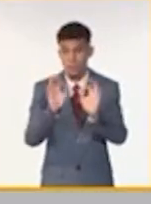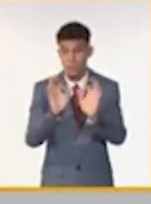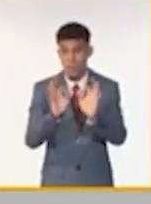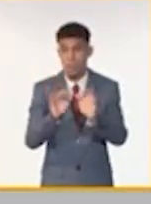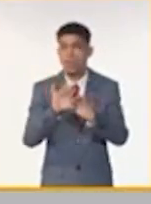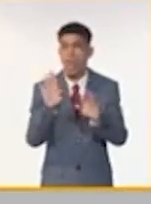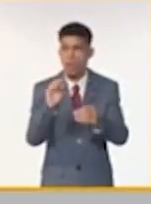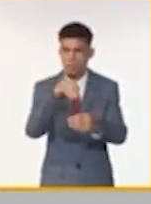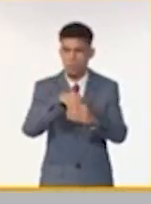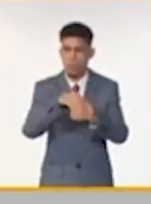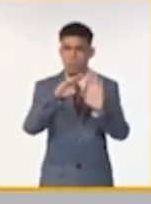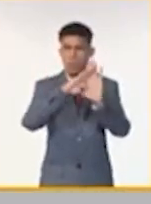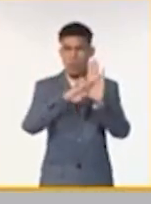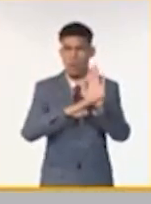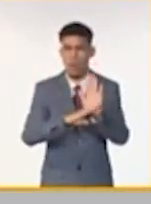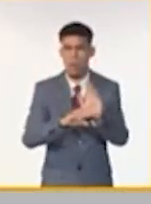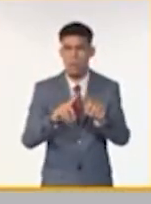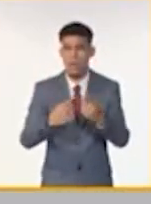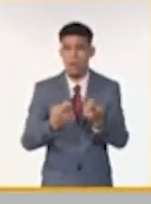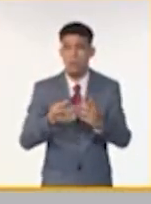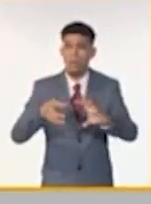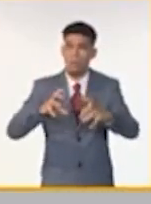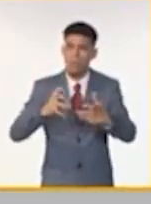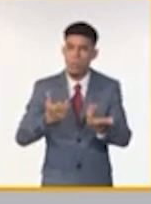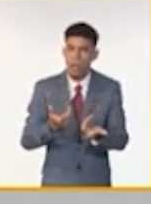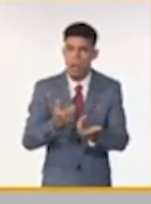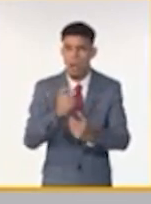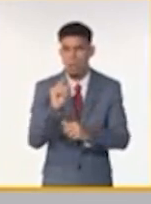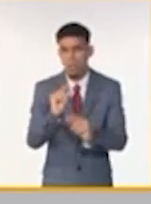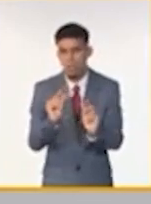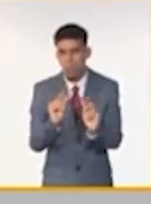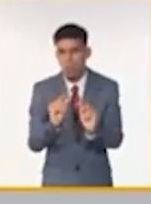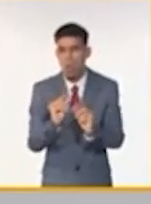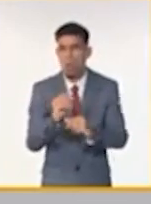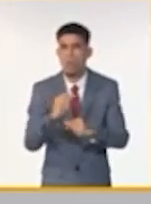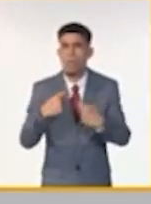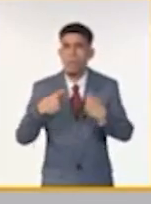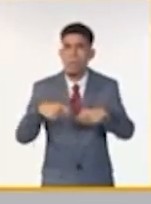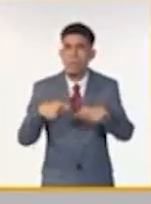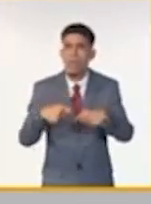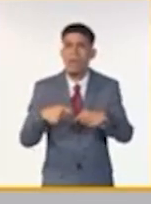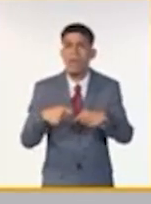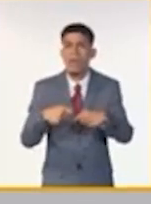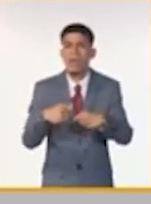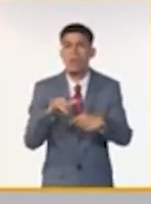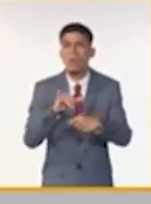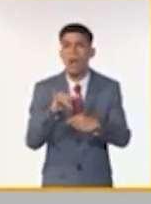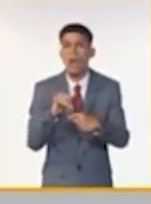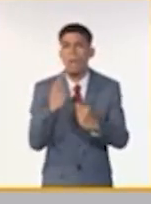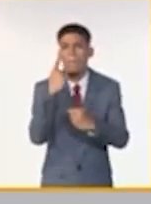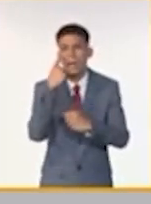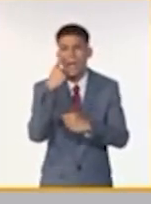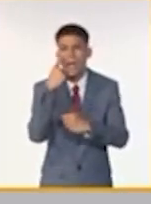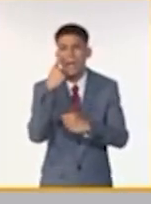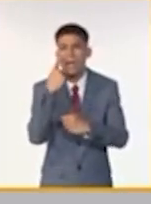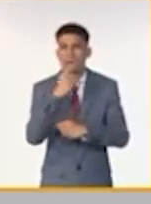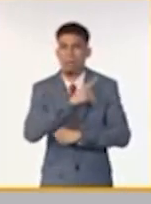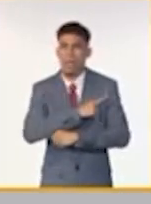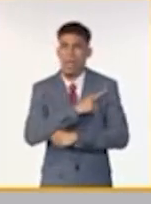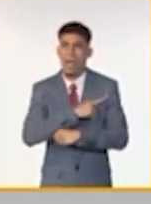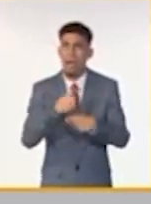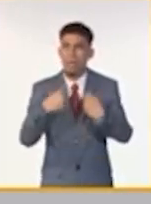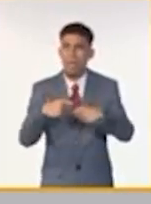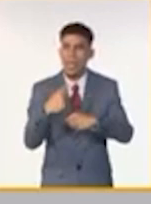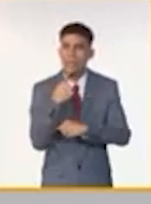legislativo pero atendiendo la complejidad se ha querido pulsar la opinión de los diputados que aporten también tamb los